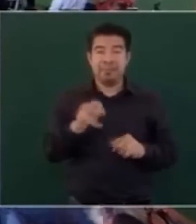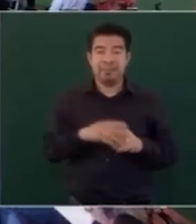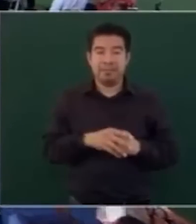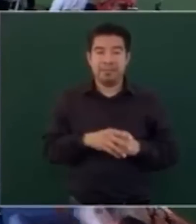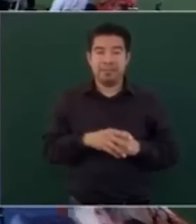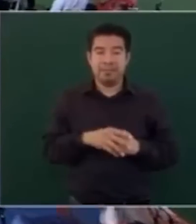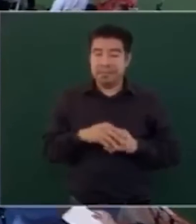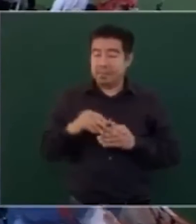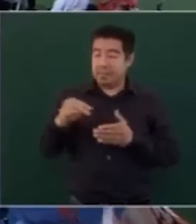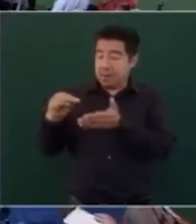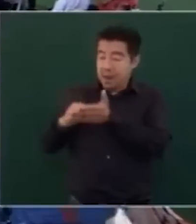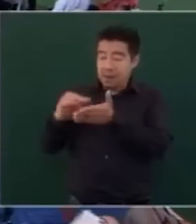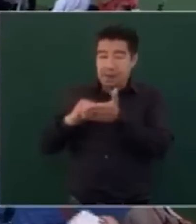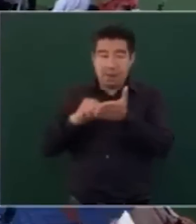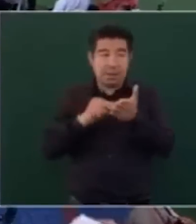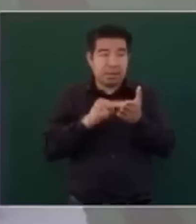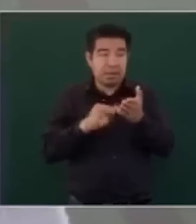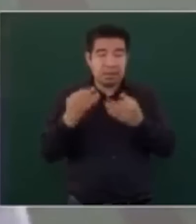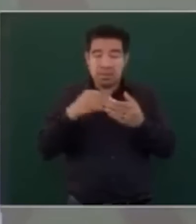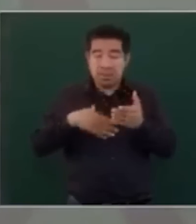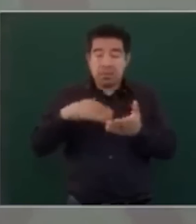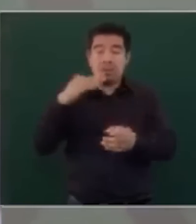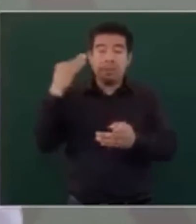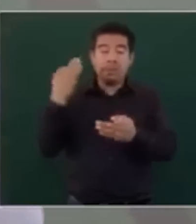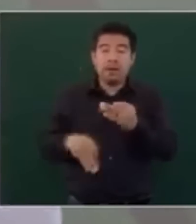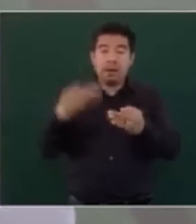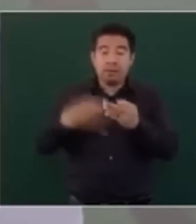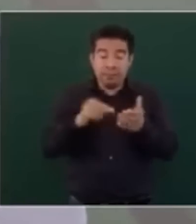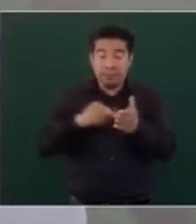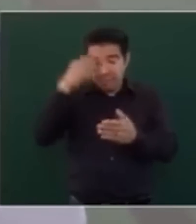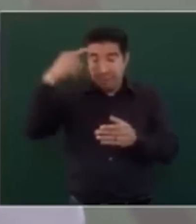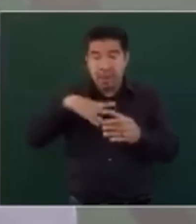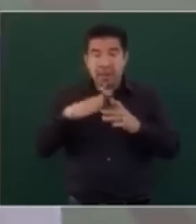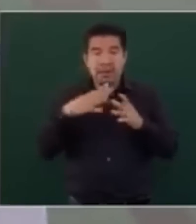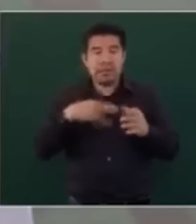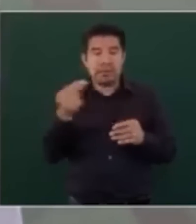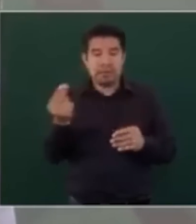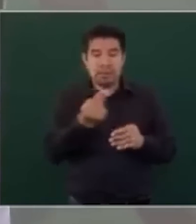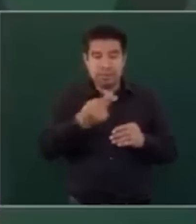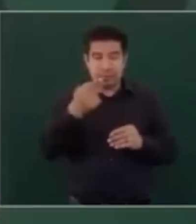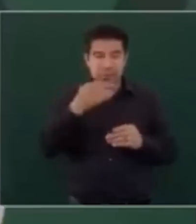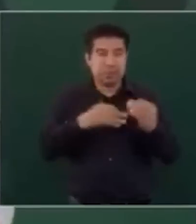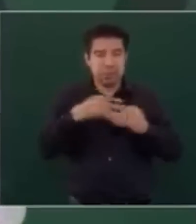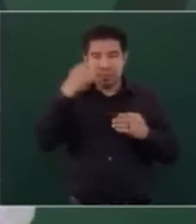reunió las firmas que se necesitaban, pero como el que mandaba